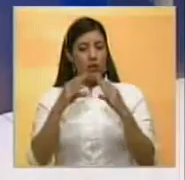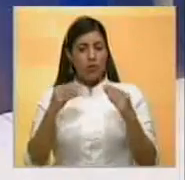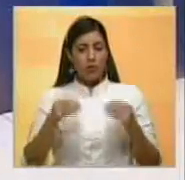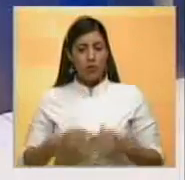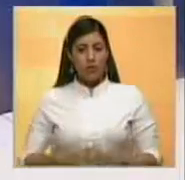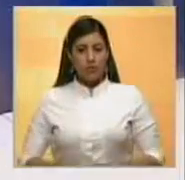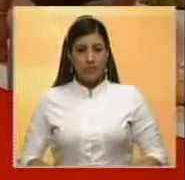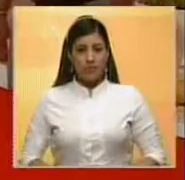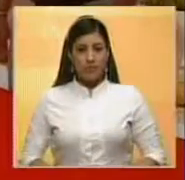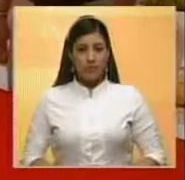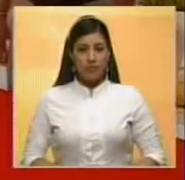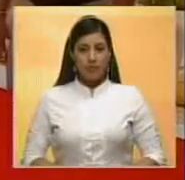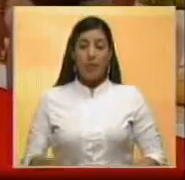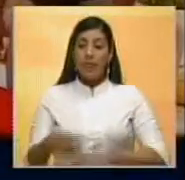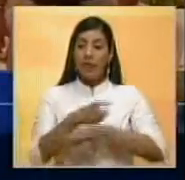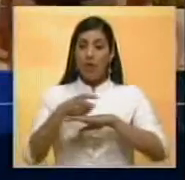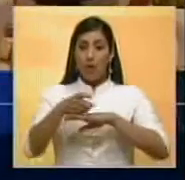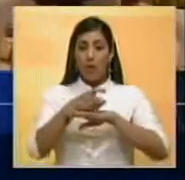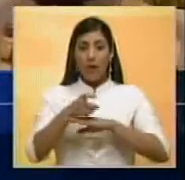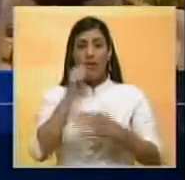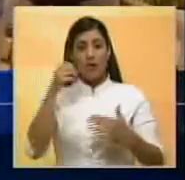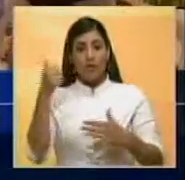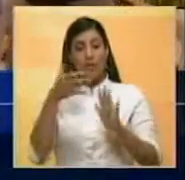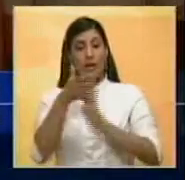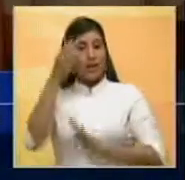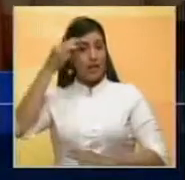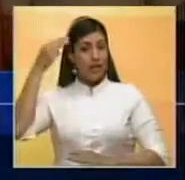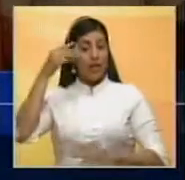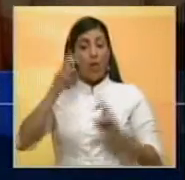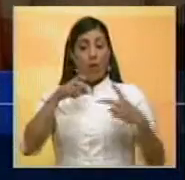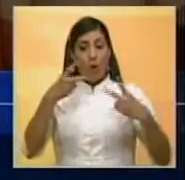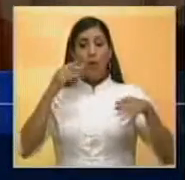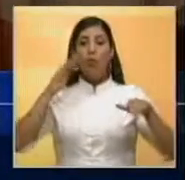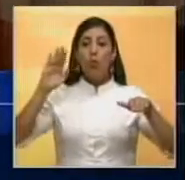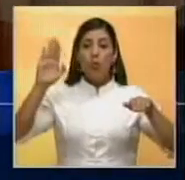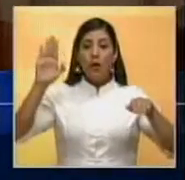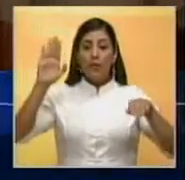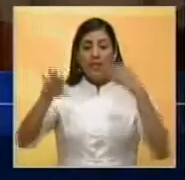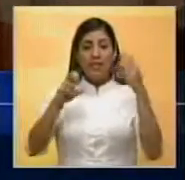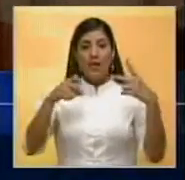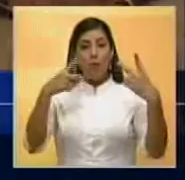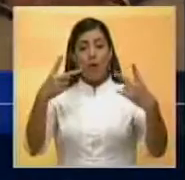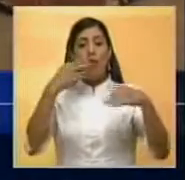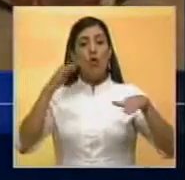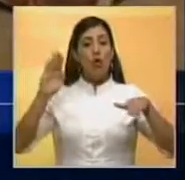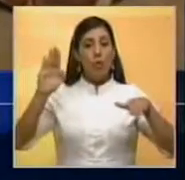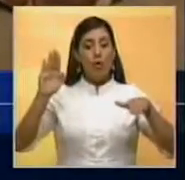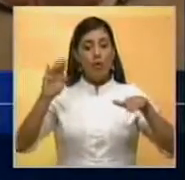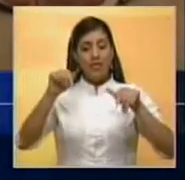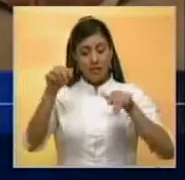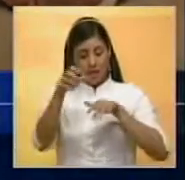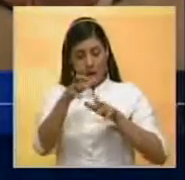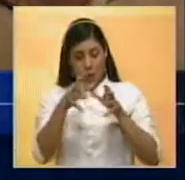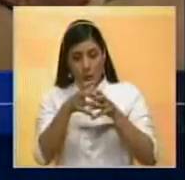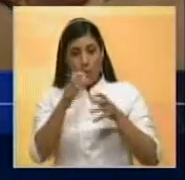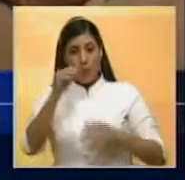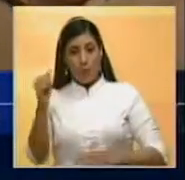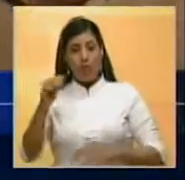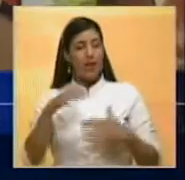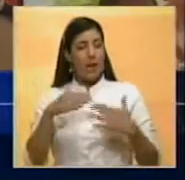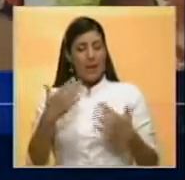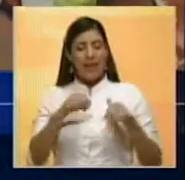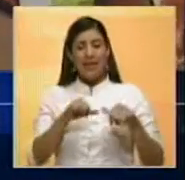detalles. El gobernador Arias Cárdenas señaló que con esta juramentación se ratifica el compromiso de este cuerpo policial